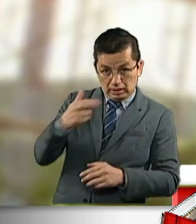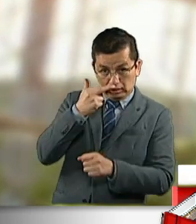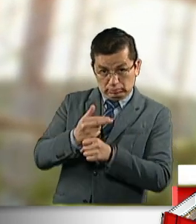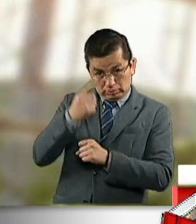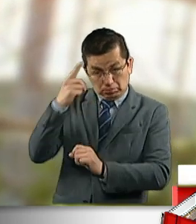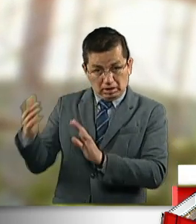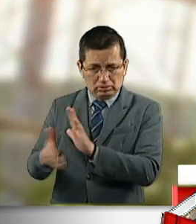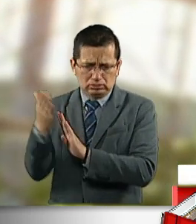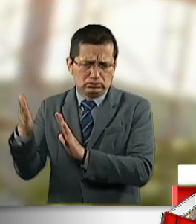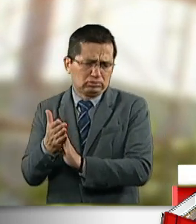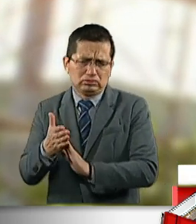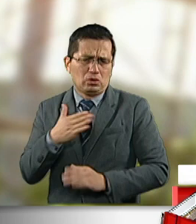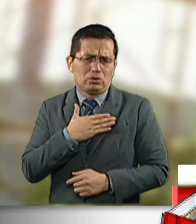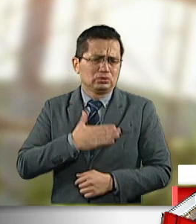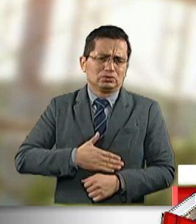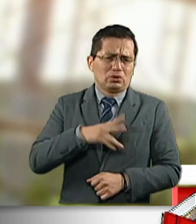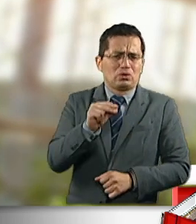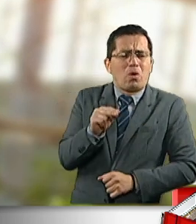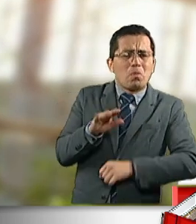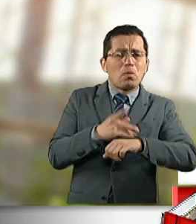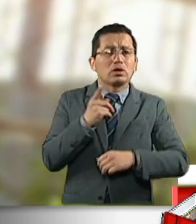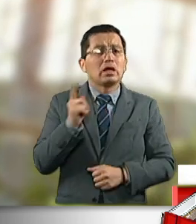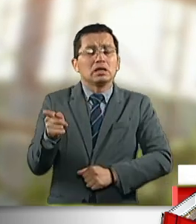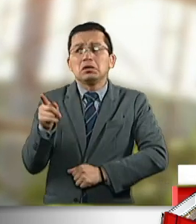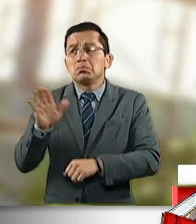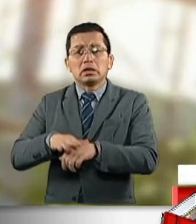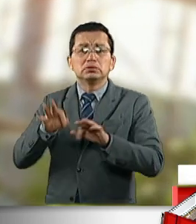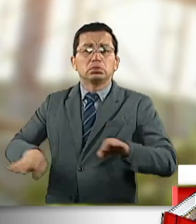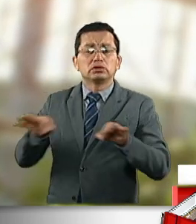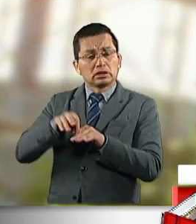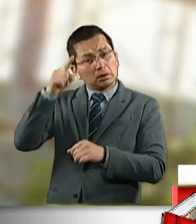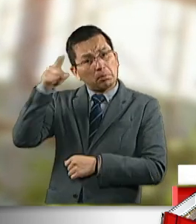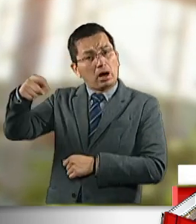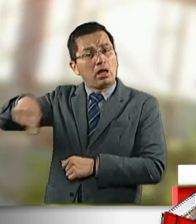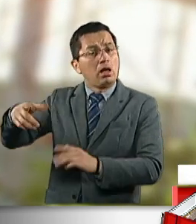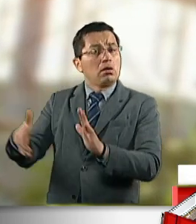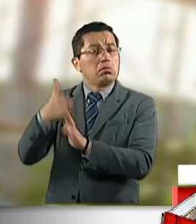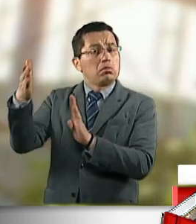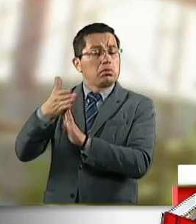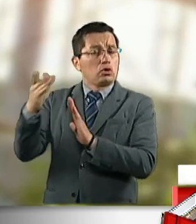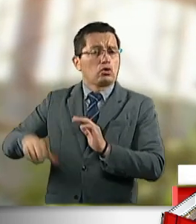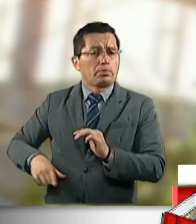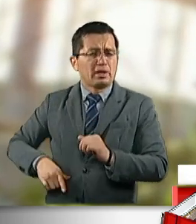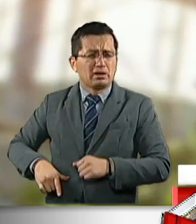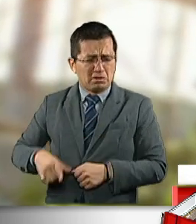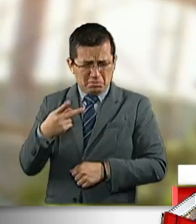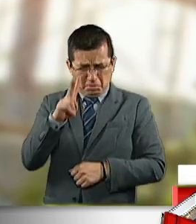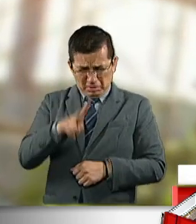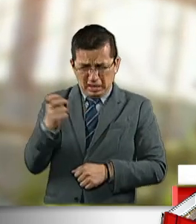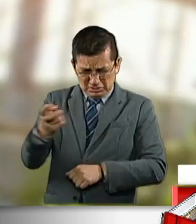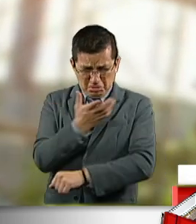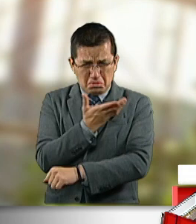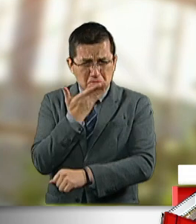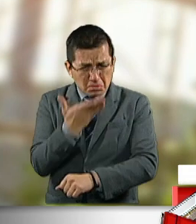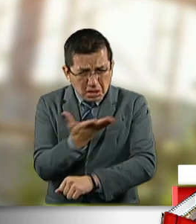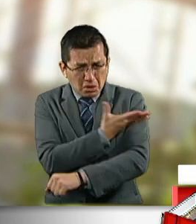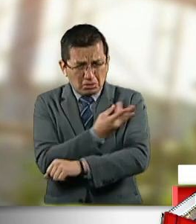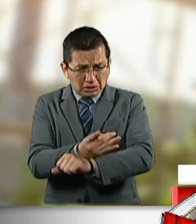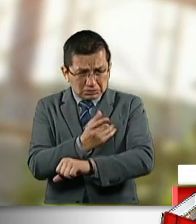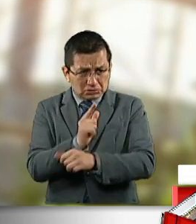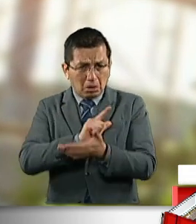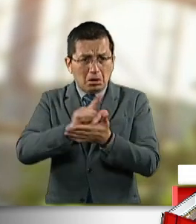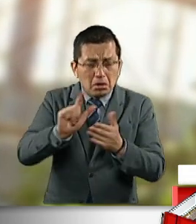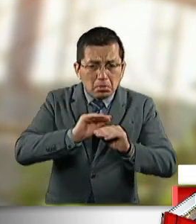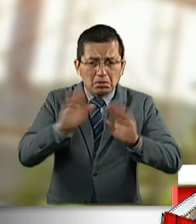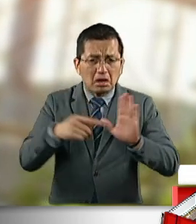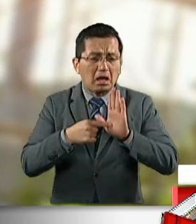que se da en condiciones distintas a las obras público-privadas, además de señalar que esto genera opacidad en el gasto público. También que no